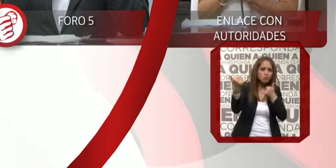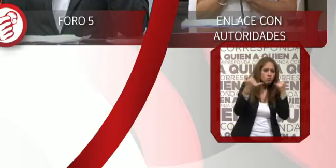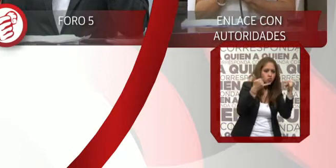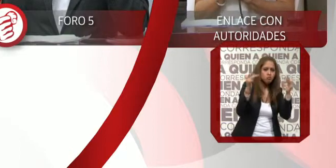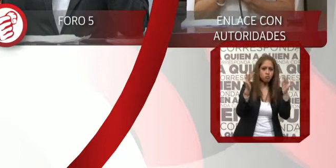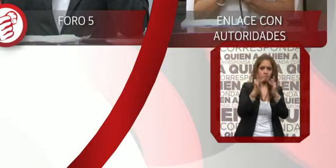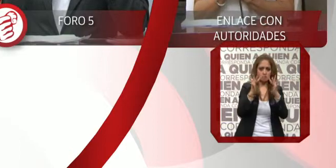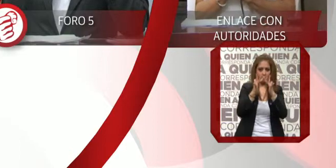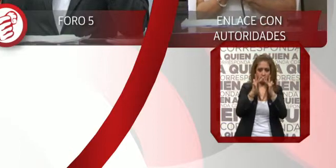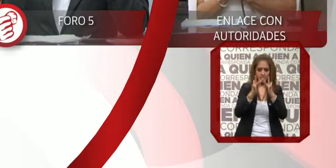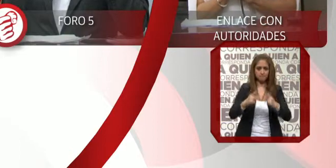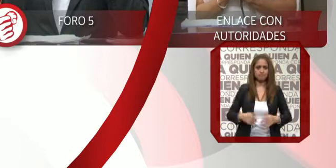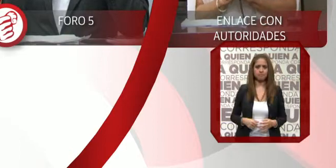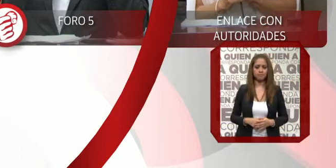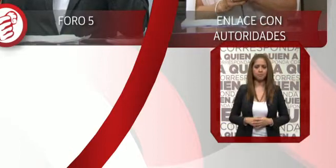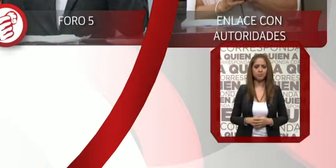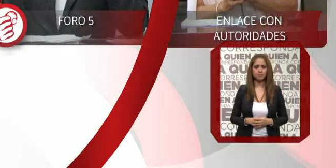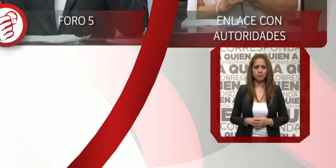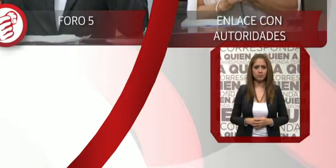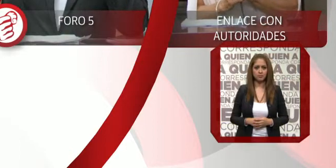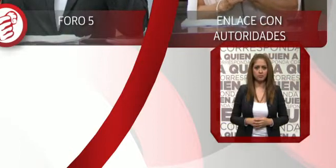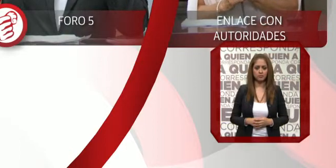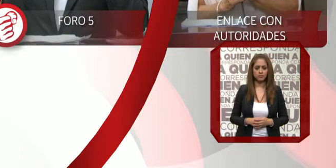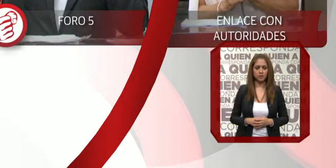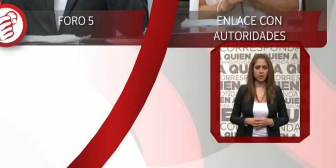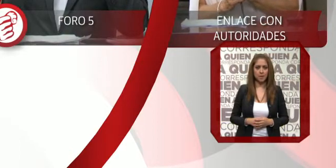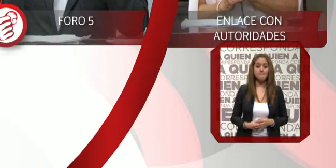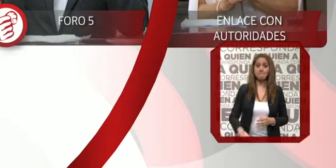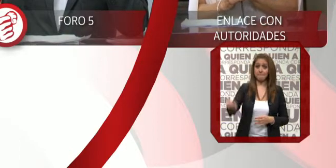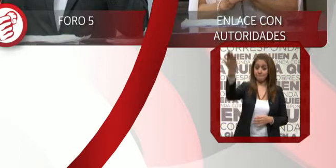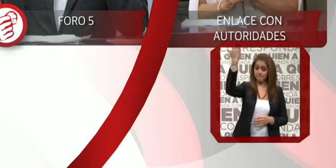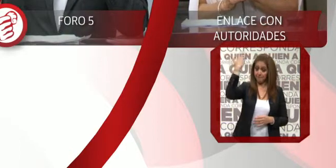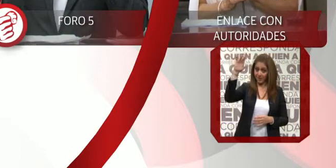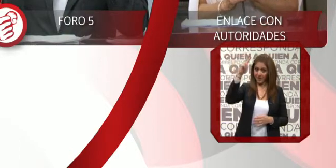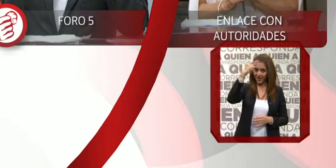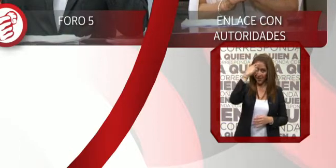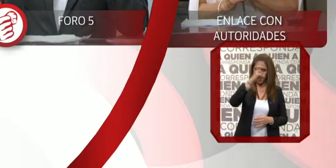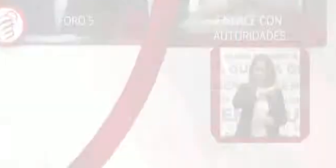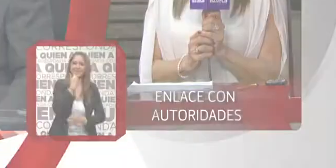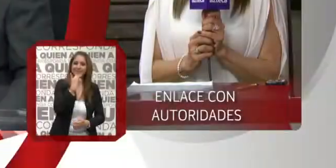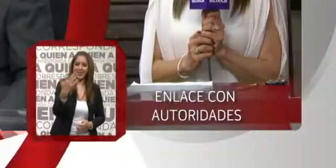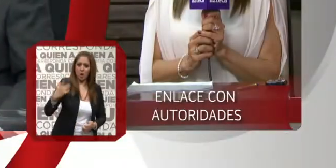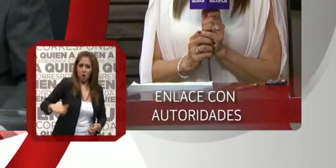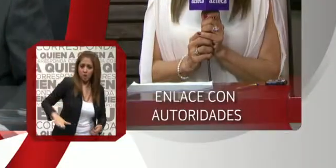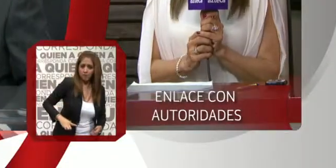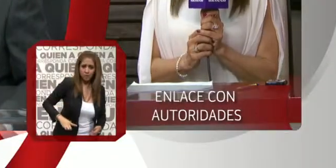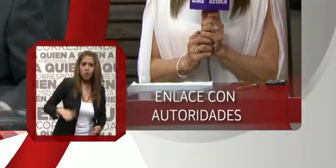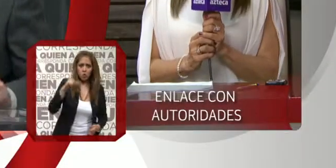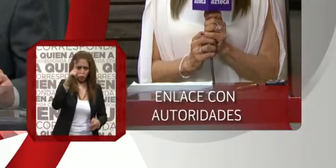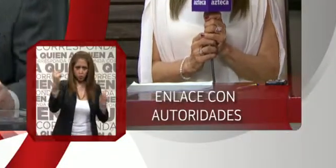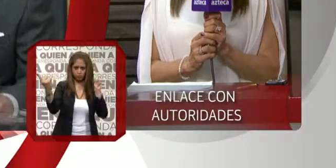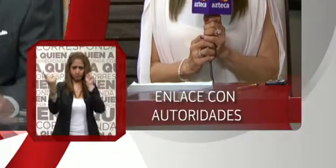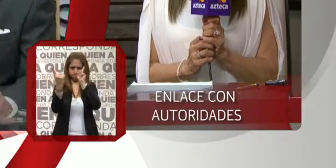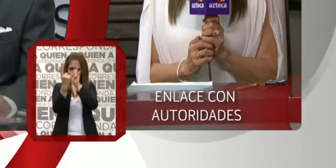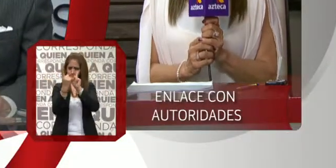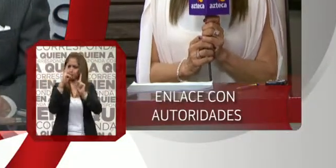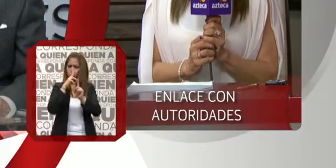Sí señor Claro que sí porque ya vimos a un magistrado que maltrataba a su pareja Ricardo